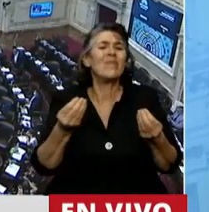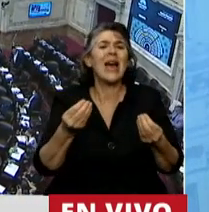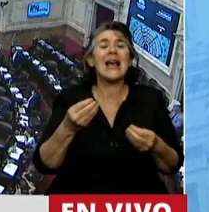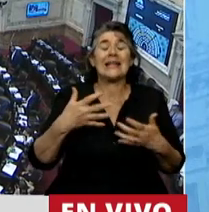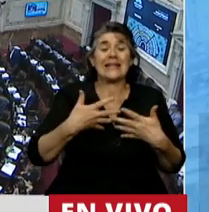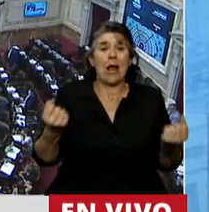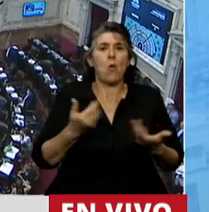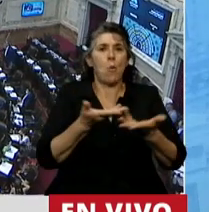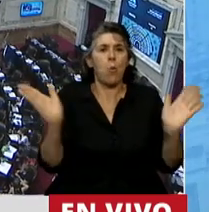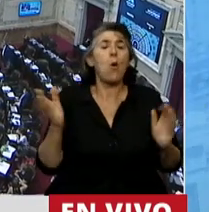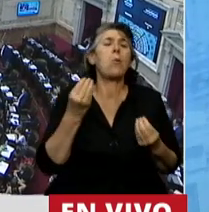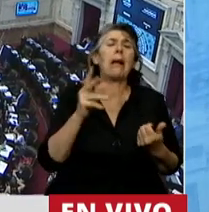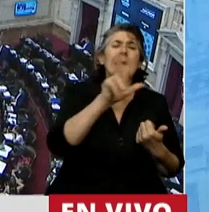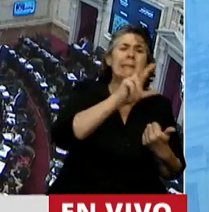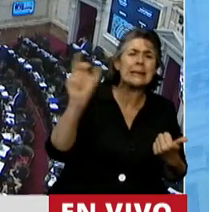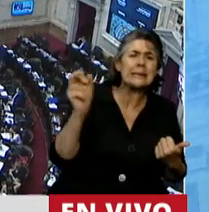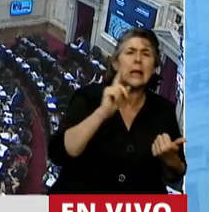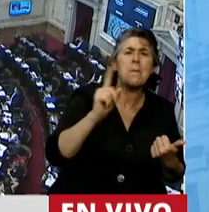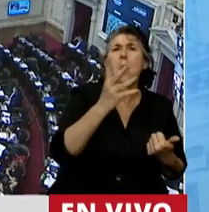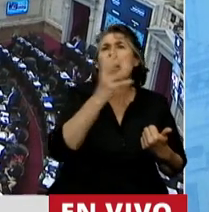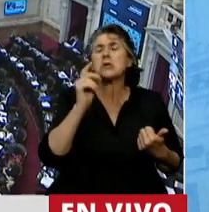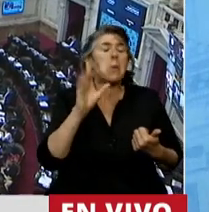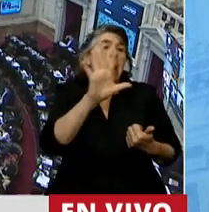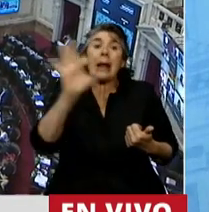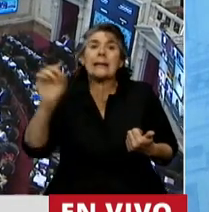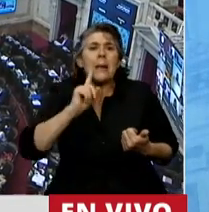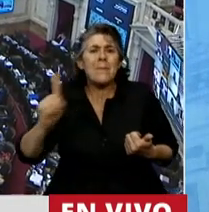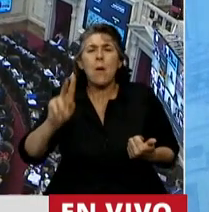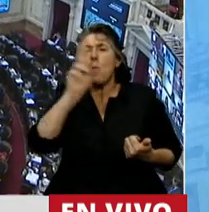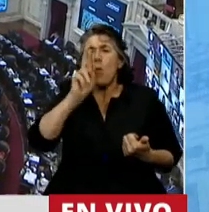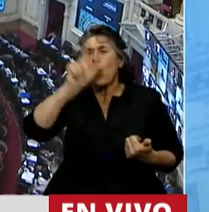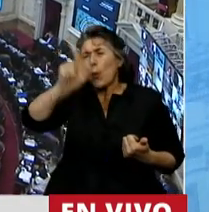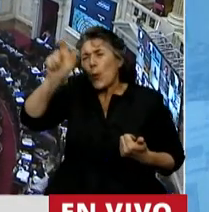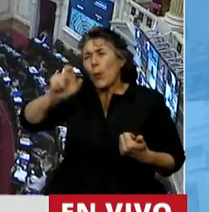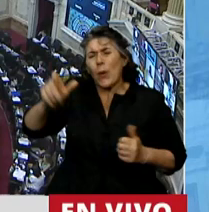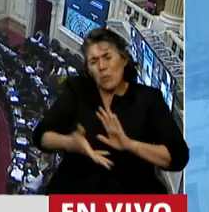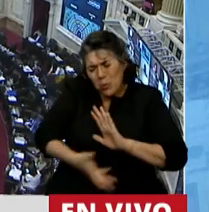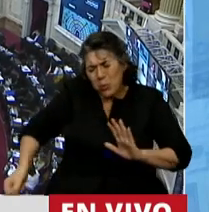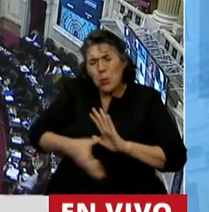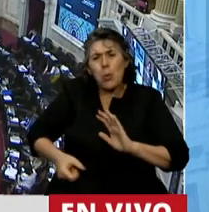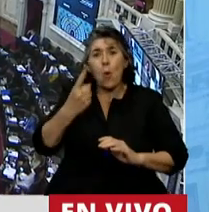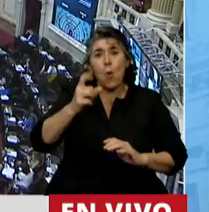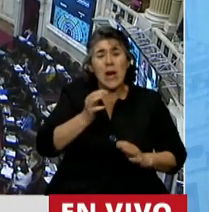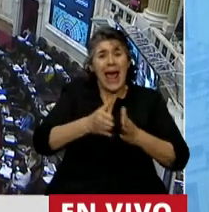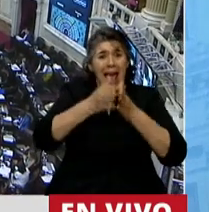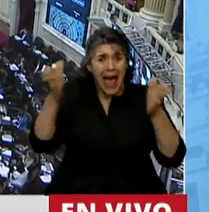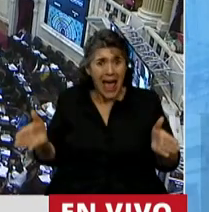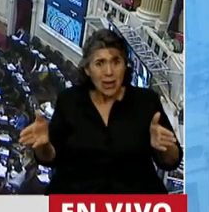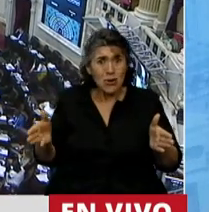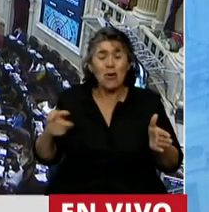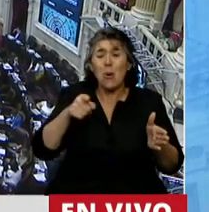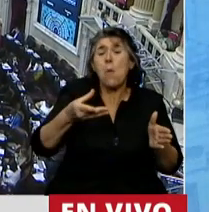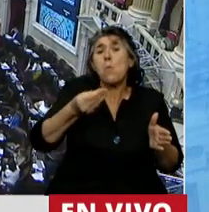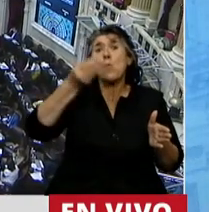300.000, 400.000 o 500.000 mujeres que abortan por año, muchas de ellas